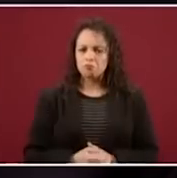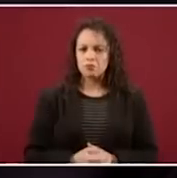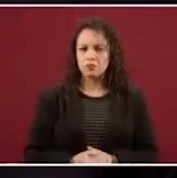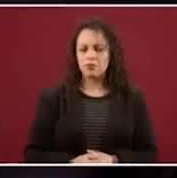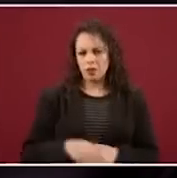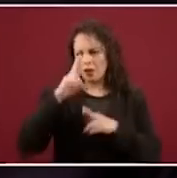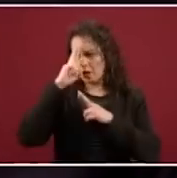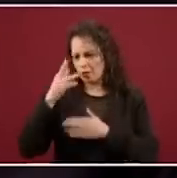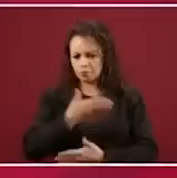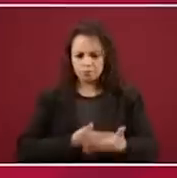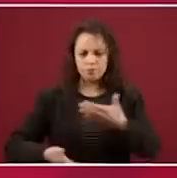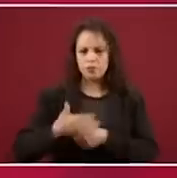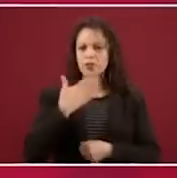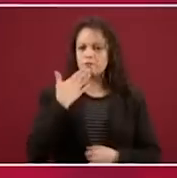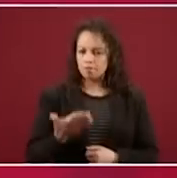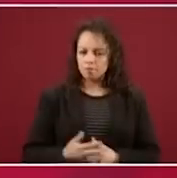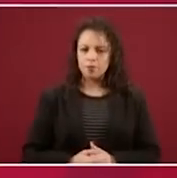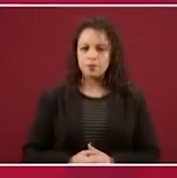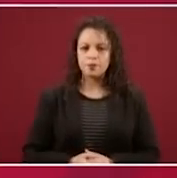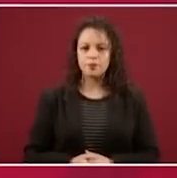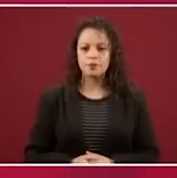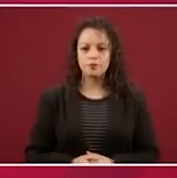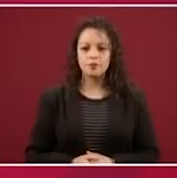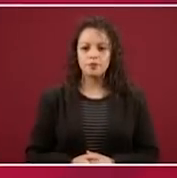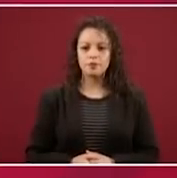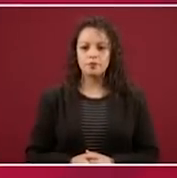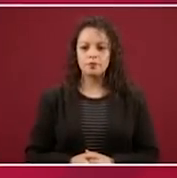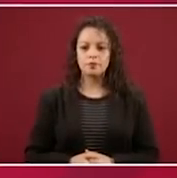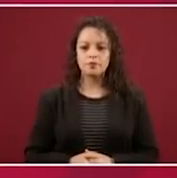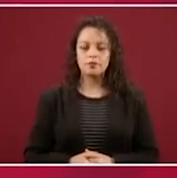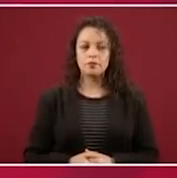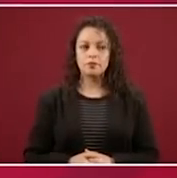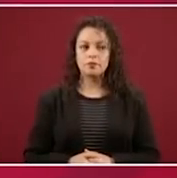respetuoso, pero también